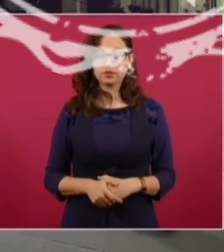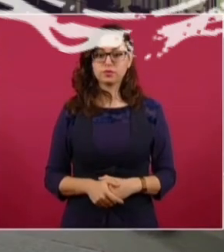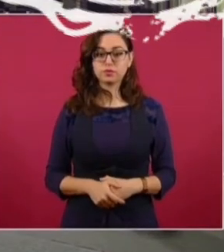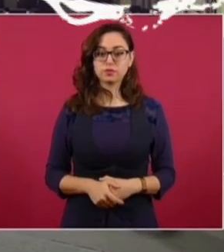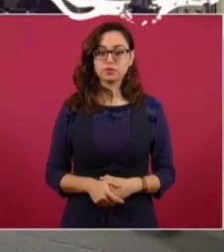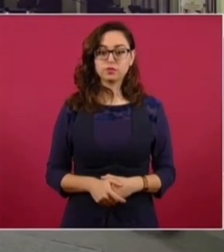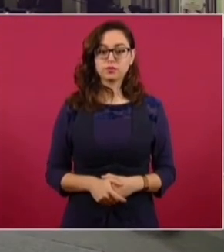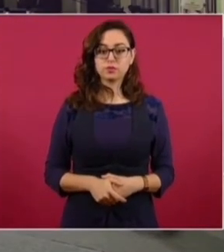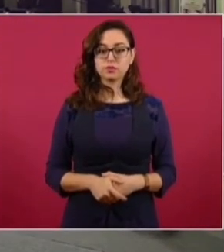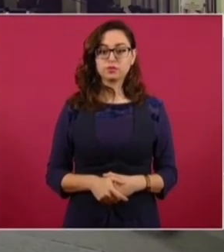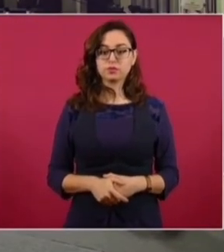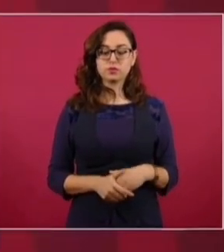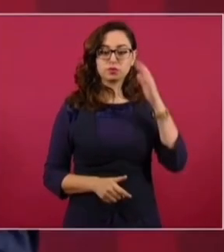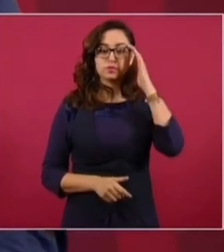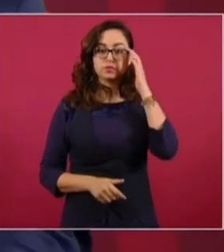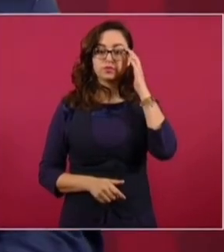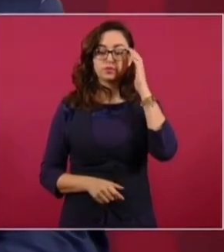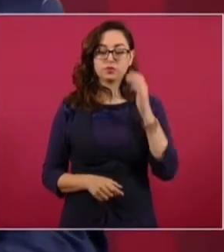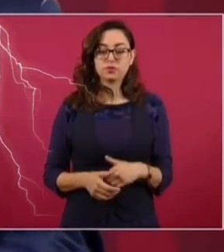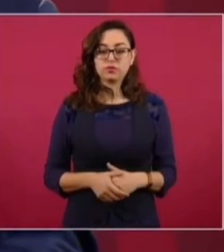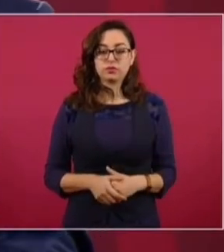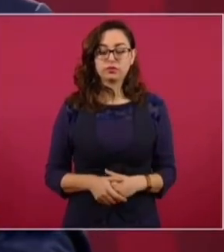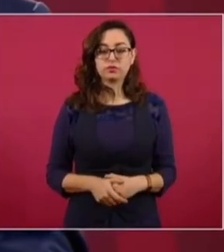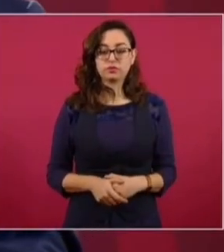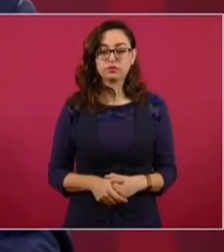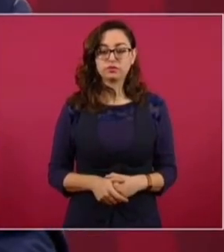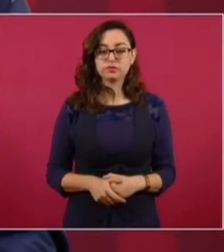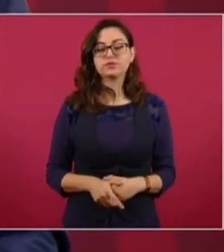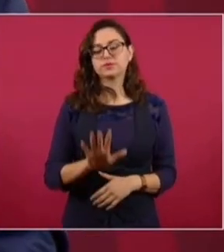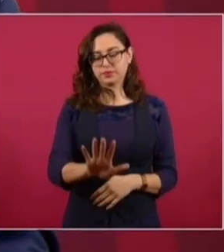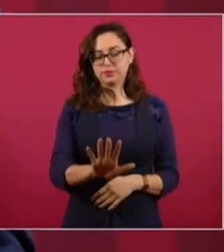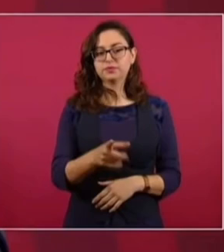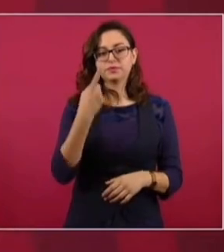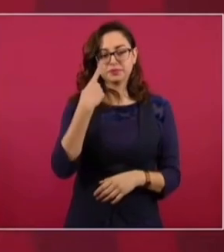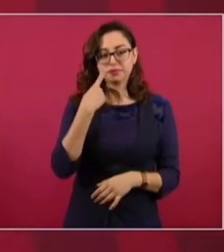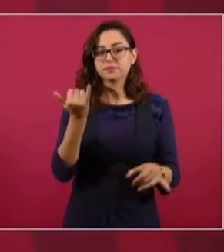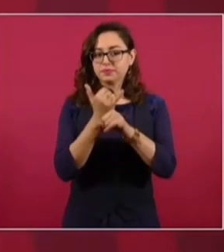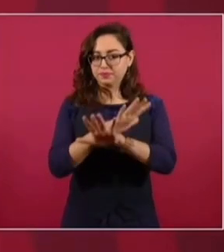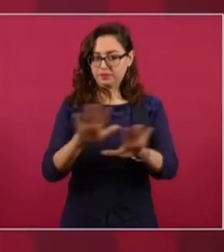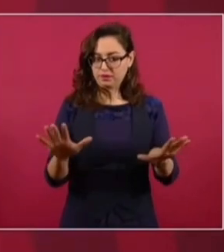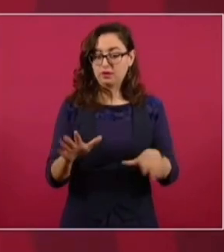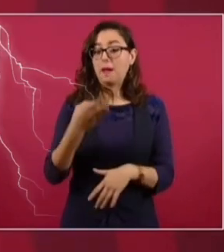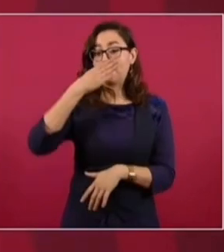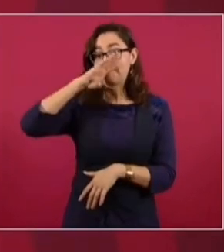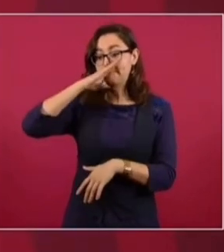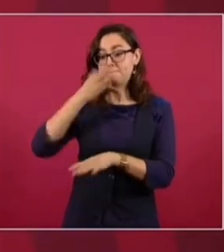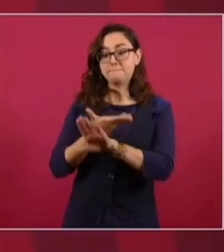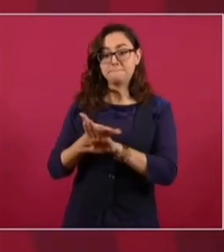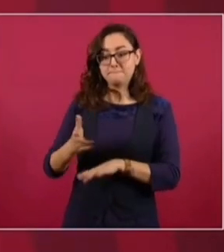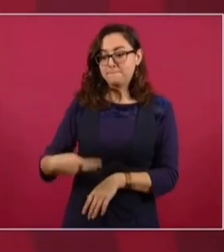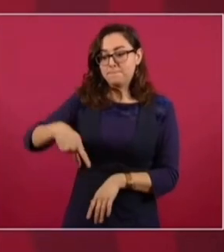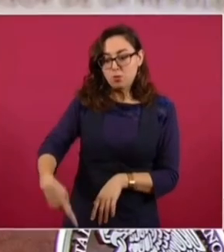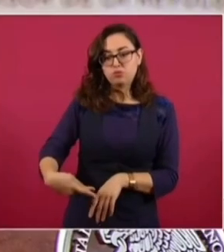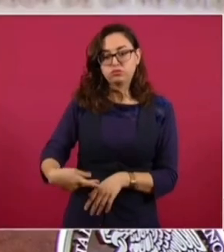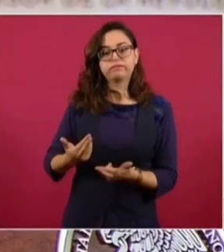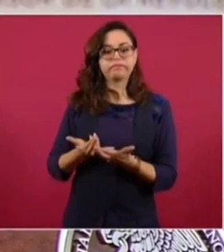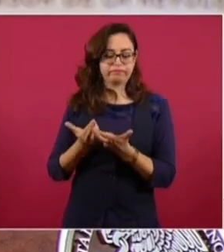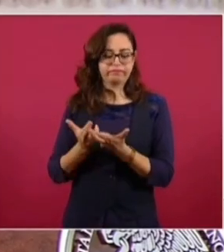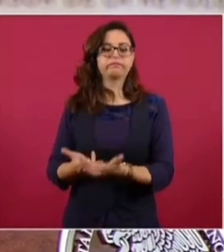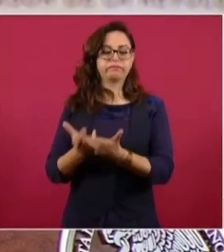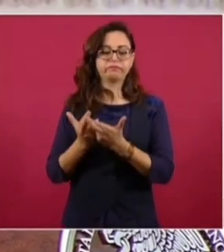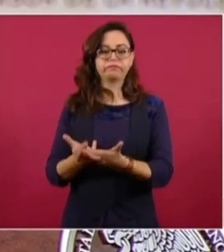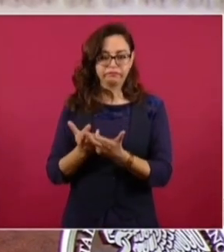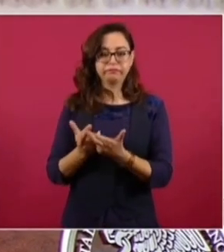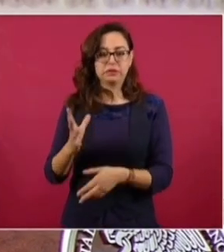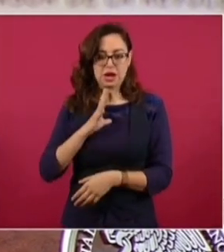Bueno, en primer lugar, informar que somos autosuficientes en maíz blanco. Y ayer también